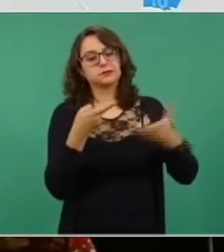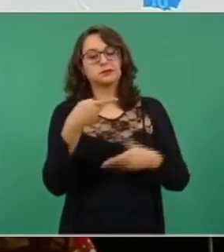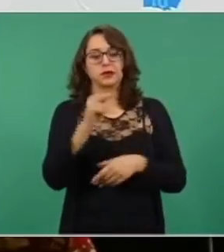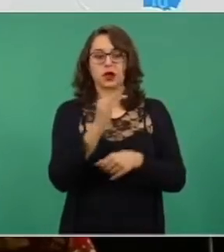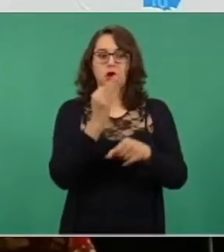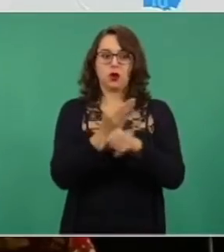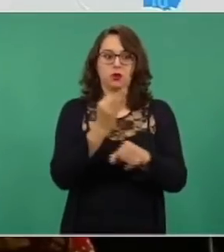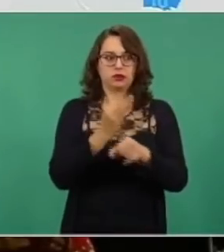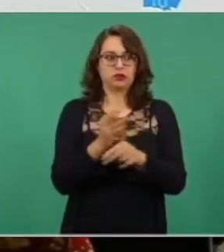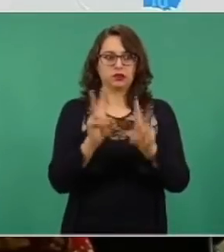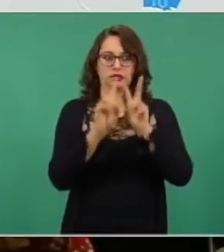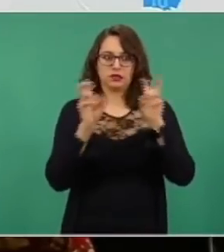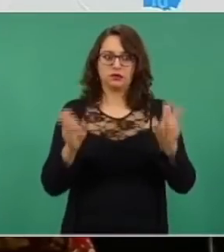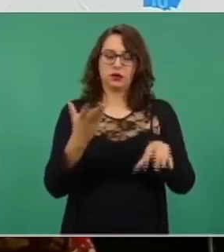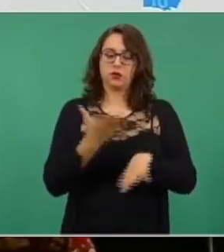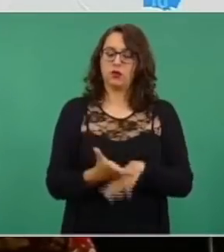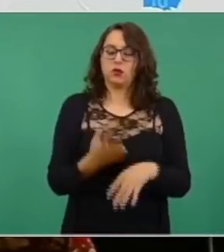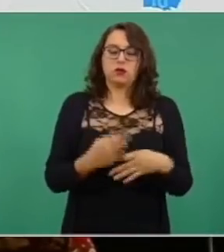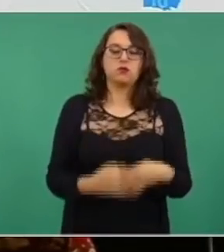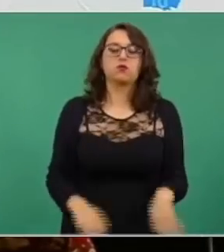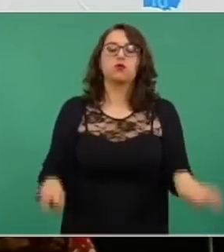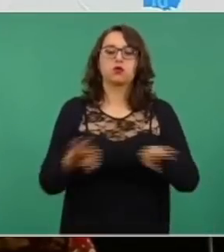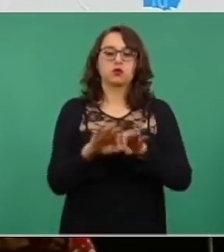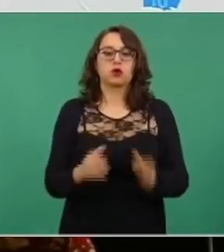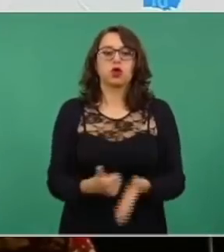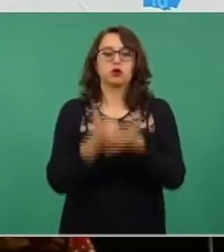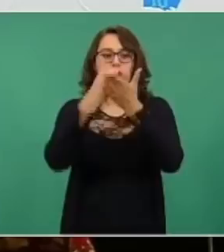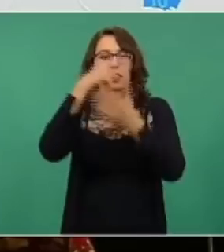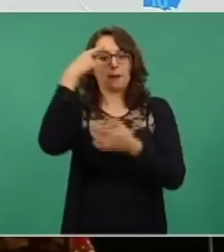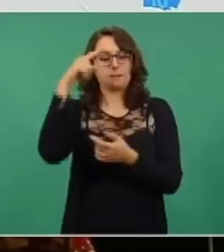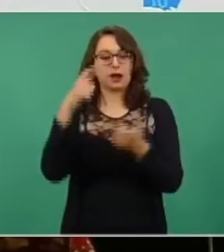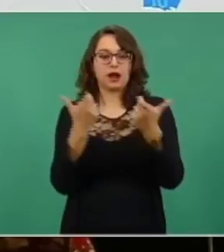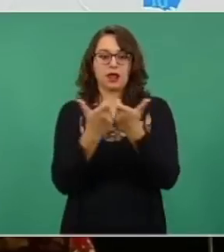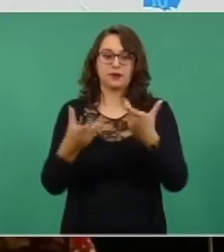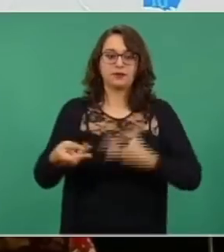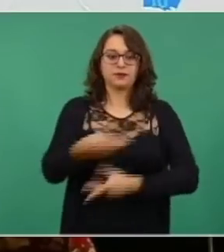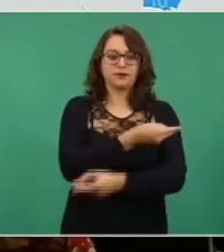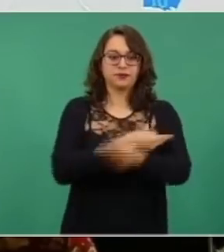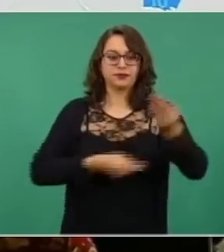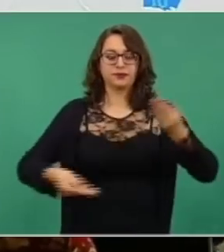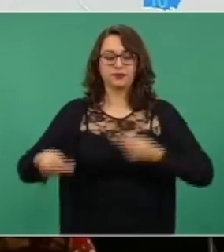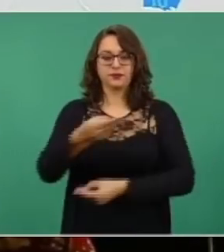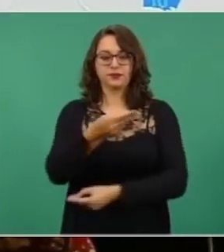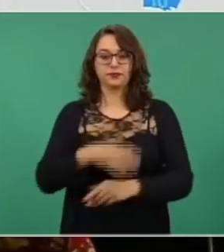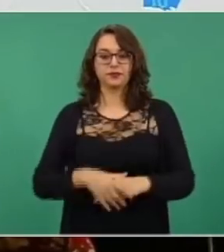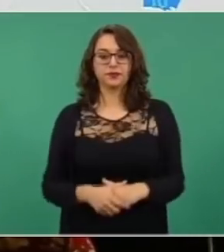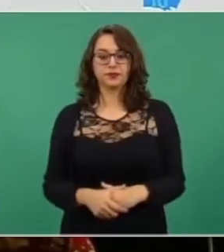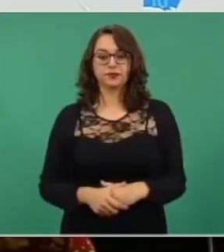esto que nos ocupa y que nos ayuda a la economía de nuestros países.